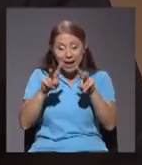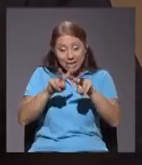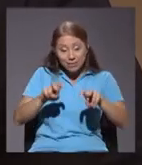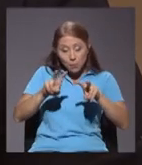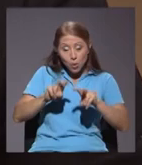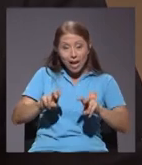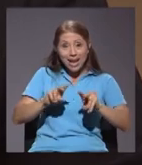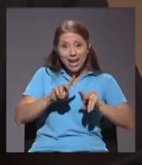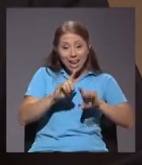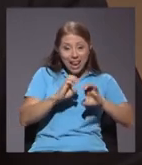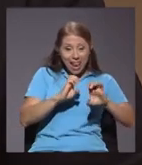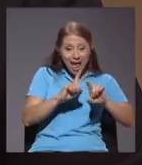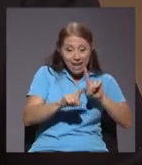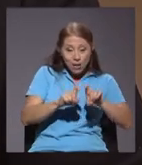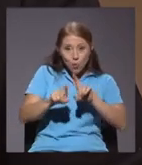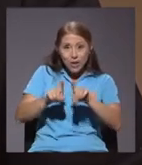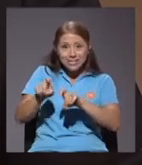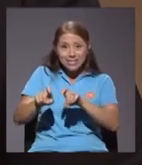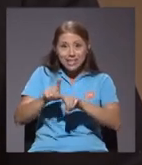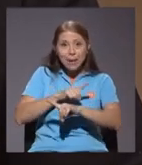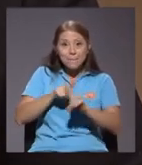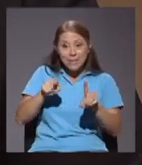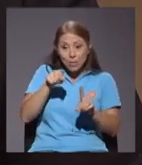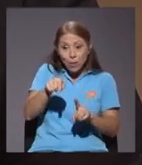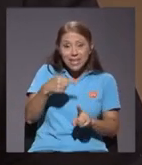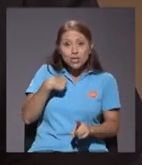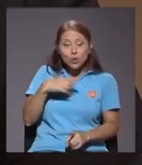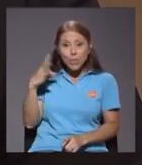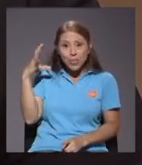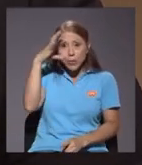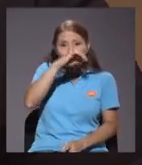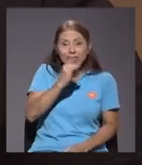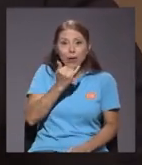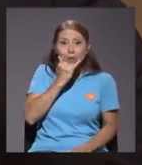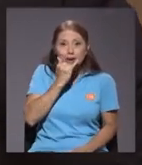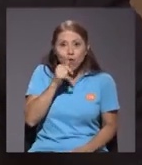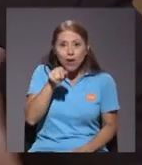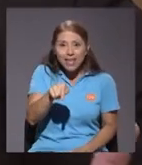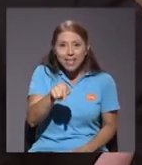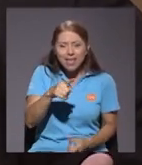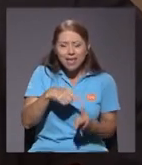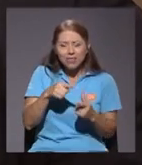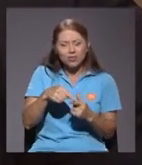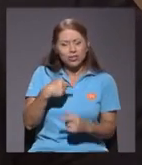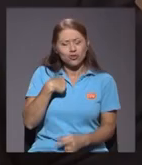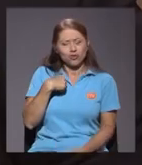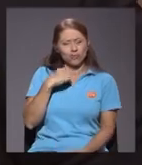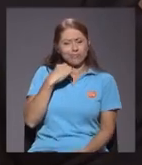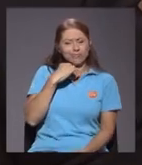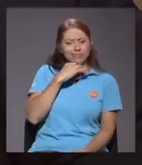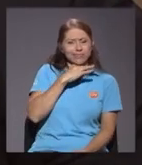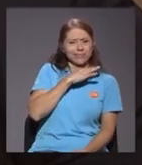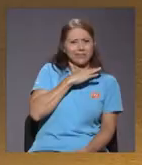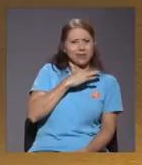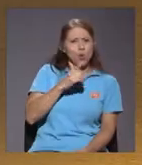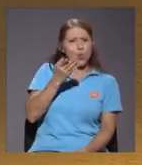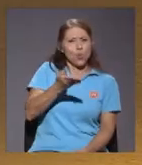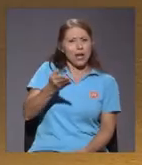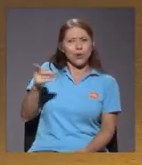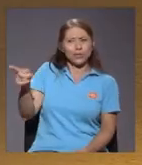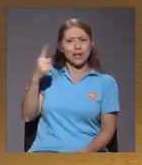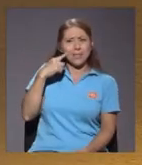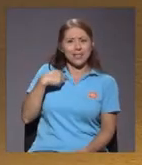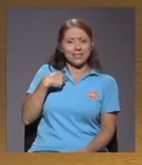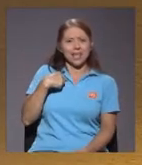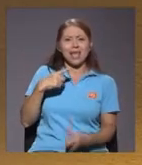en medio del programa yo me doy cuenta que hay un error en la encuesta entonces a mí me empieza a sonar raro una de las cosas que me estaba diciendo y decía